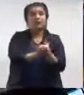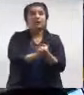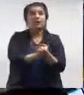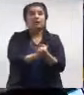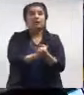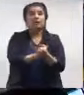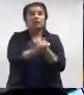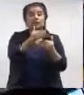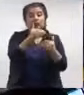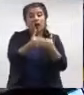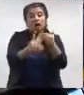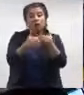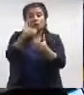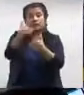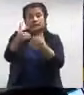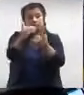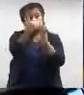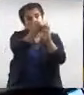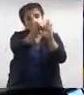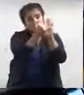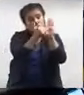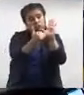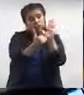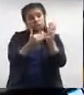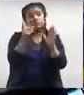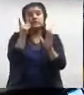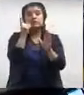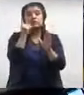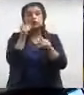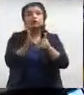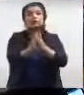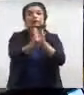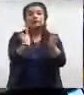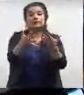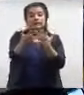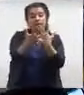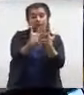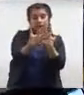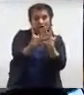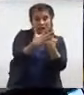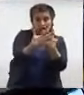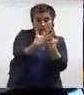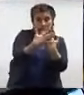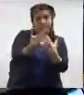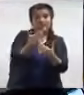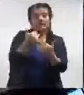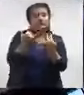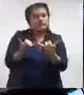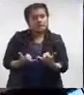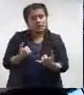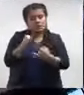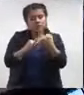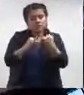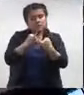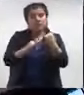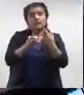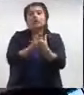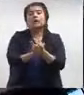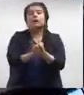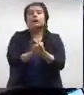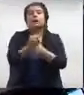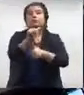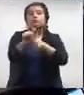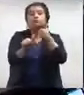la organización de la Dirección General del Sistema Penitenciario. Habíamos concluido con la Subdirección de